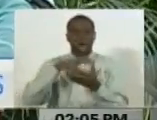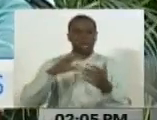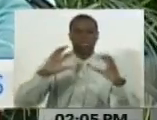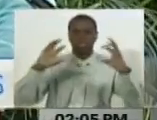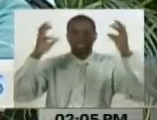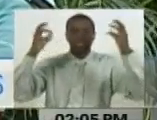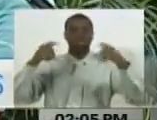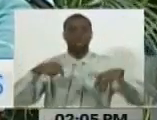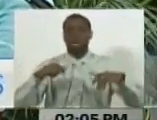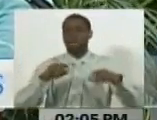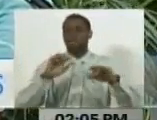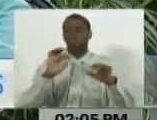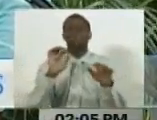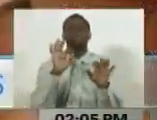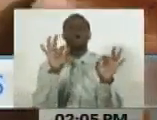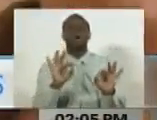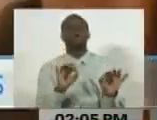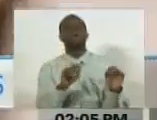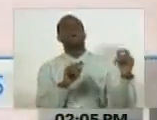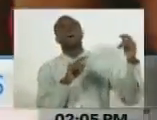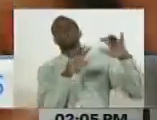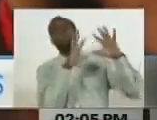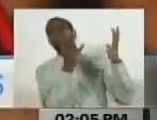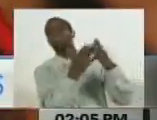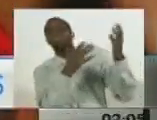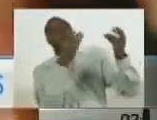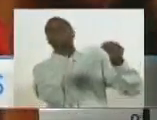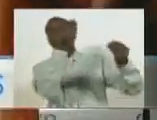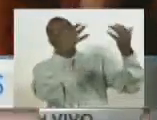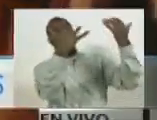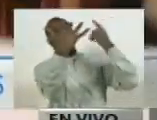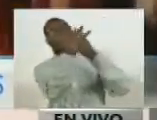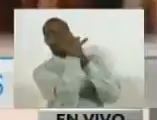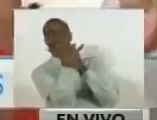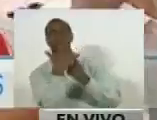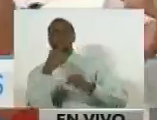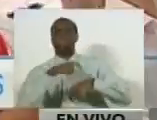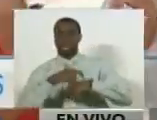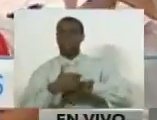los antivalores del capitalismo mundial. A tiempo estamos.